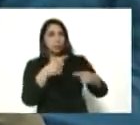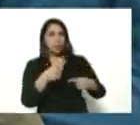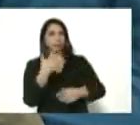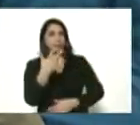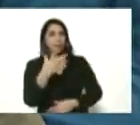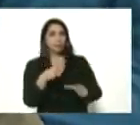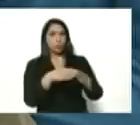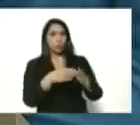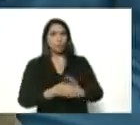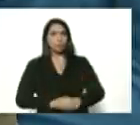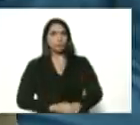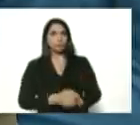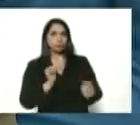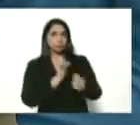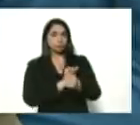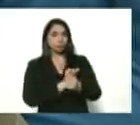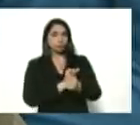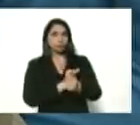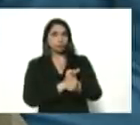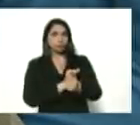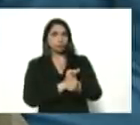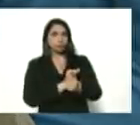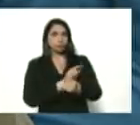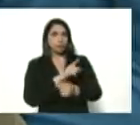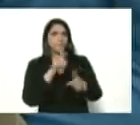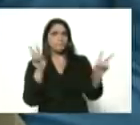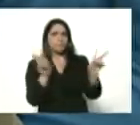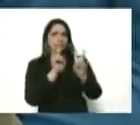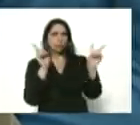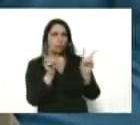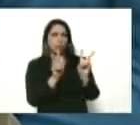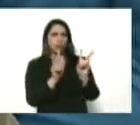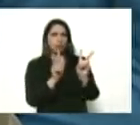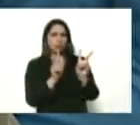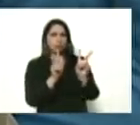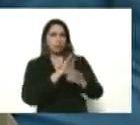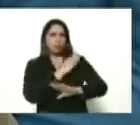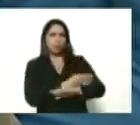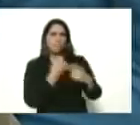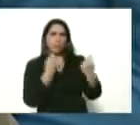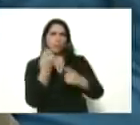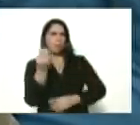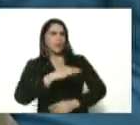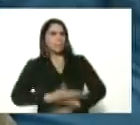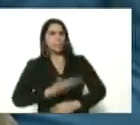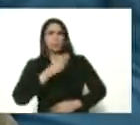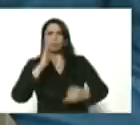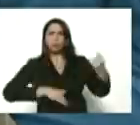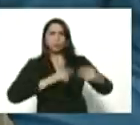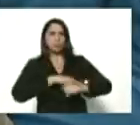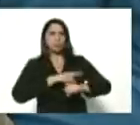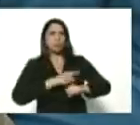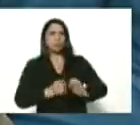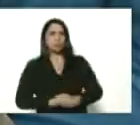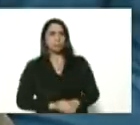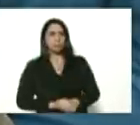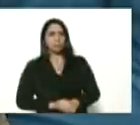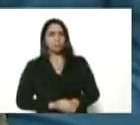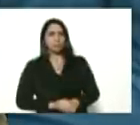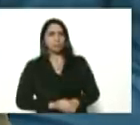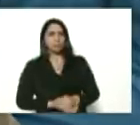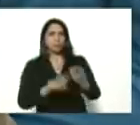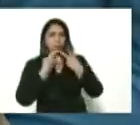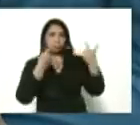3. Creo que es una de las victorias del poder popular más importante en los últimos tiempos. Y envía un